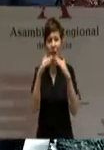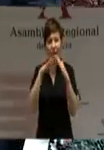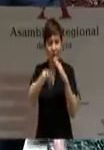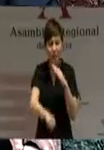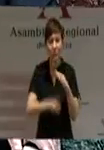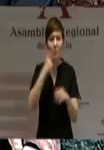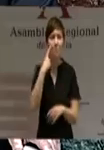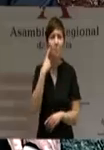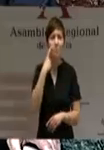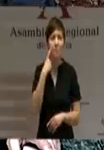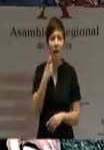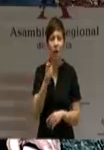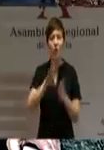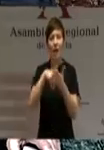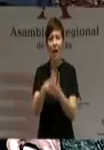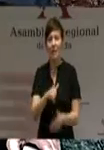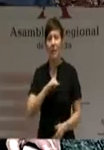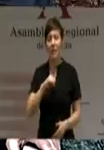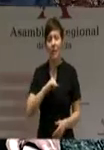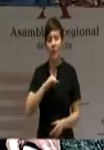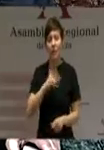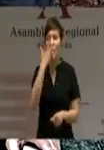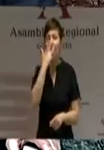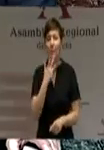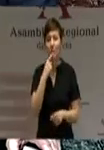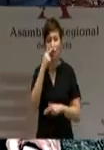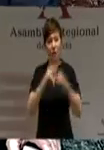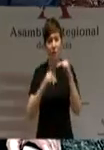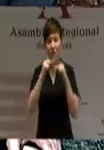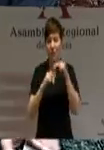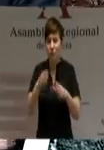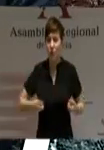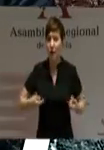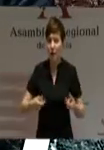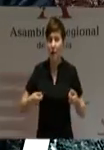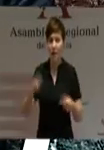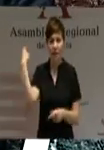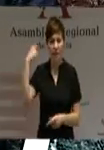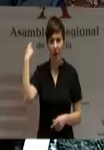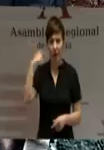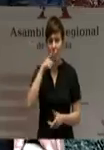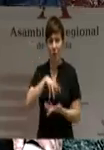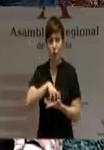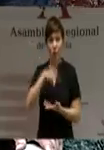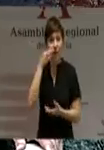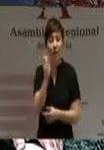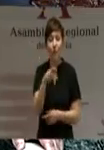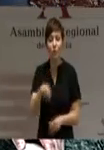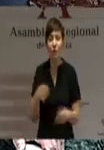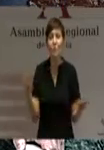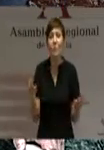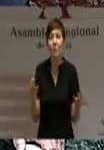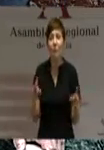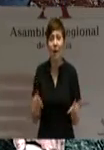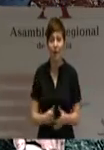y una deuda por los caprichos en unas infraestructuras costosísimas y de dudosa utilidad.